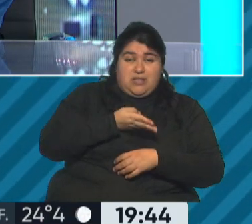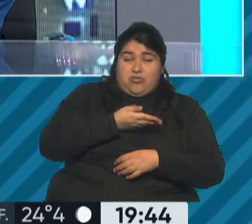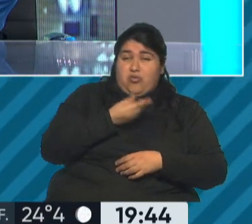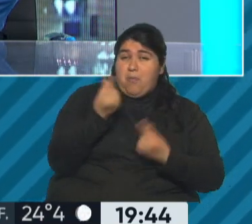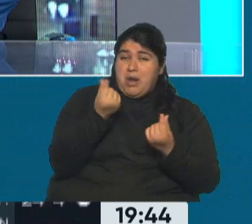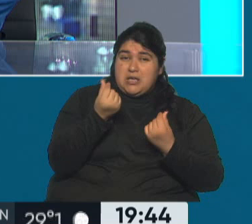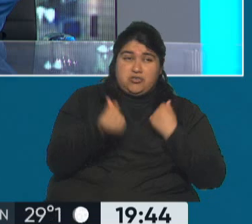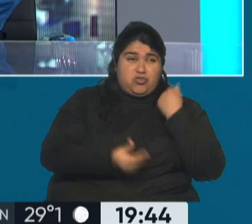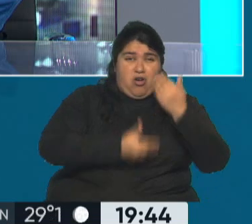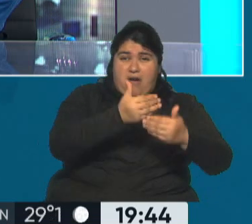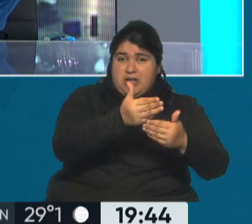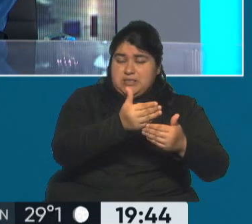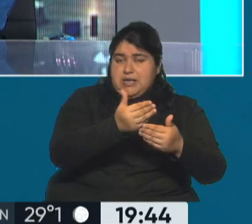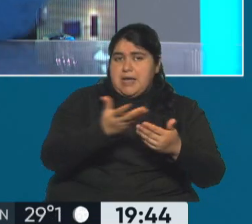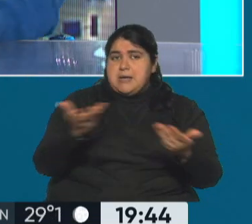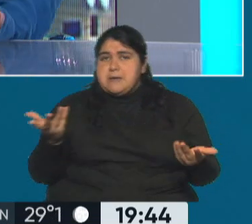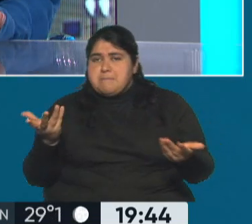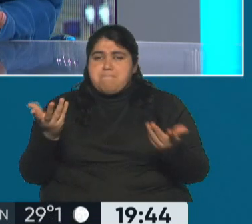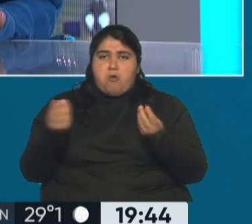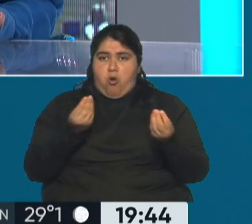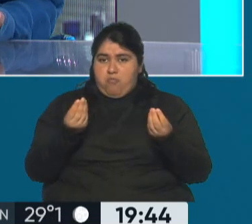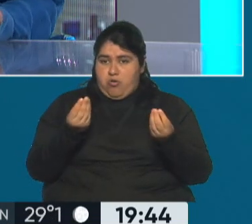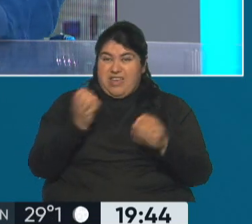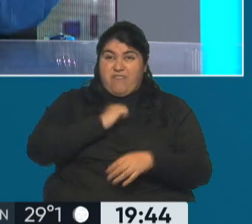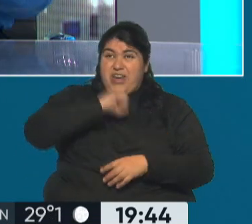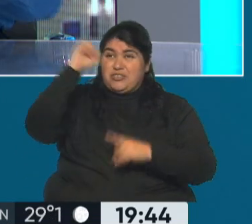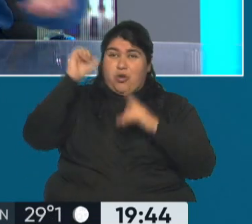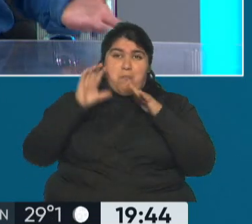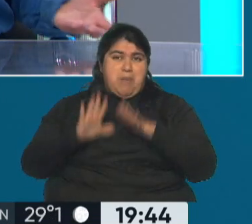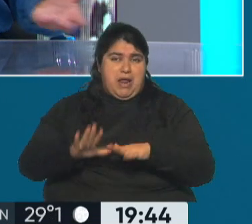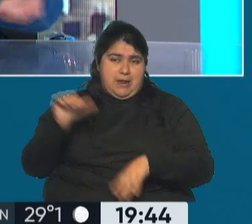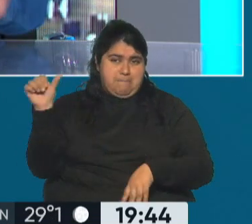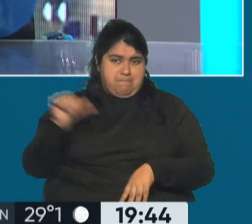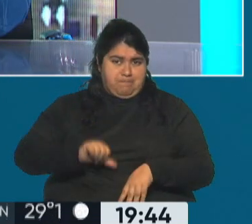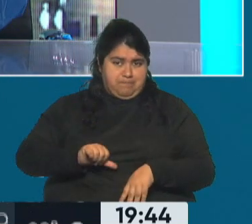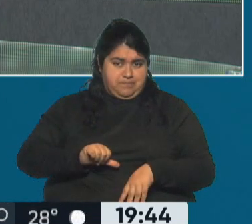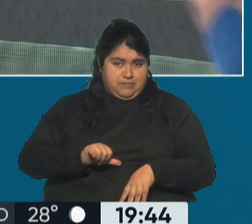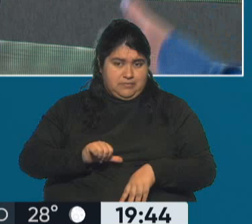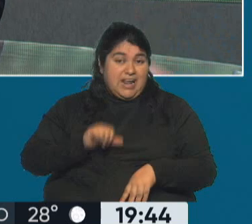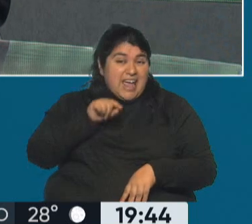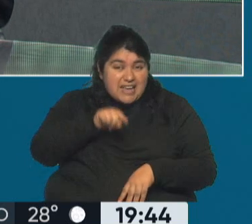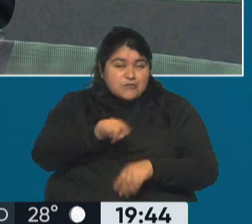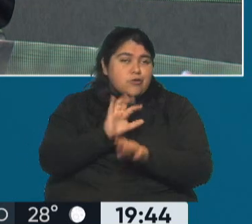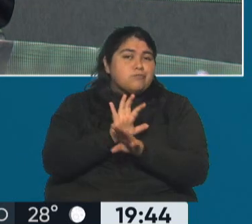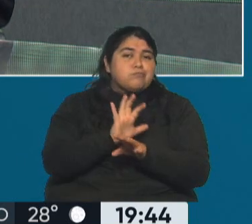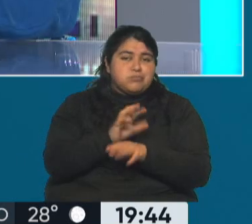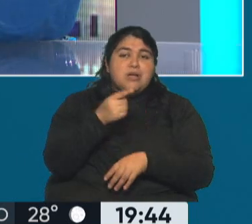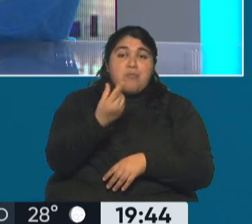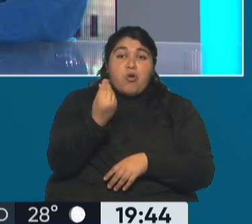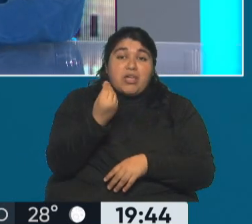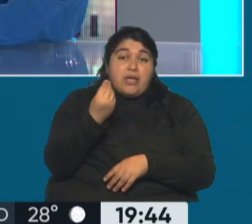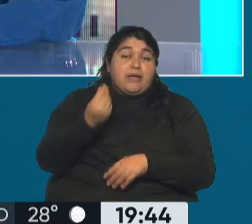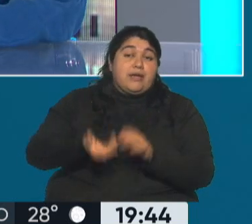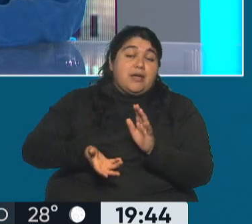el dólar atrás de los precios y que entonces frenes la inflación. Significa devaluar. Eso digo, es devaluar, para decirlo más fácil. Sí. Vas